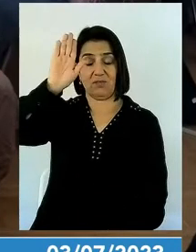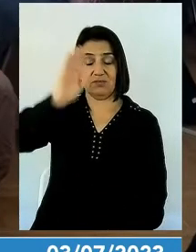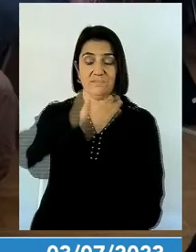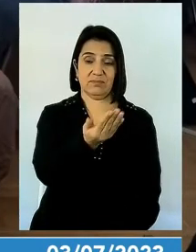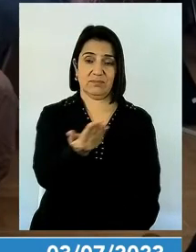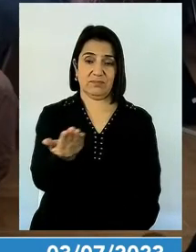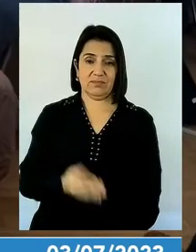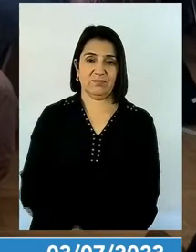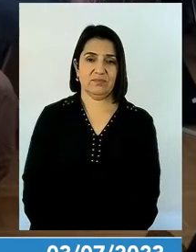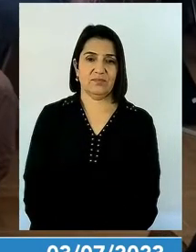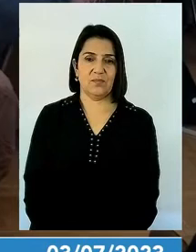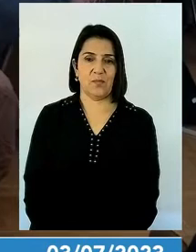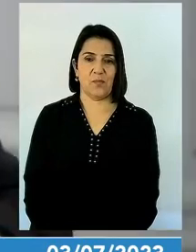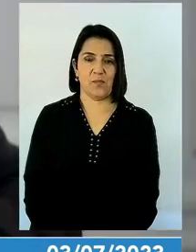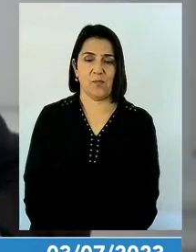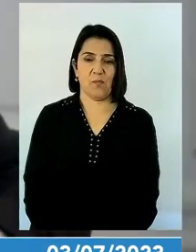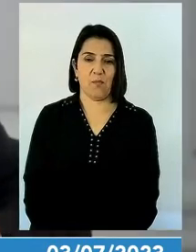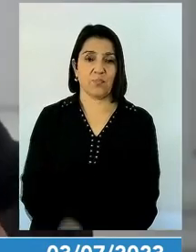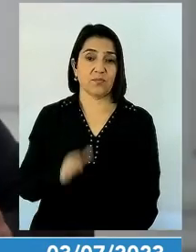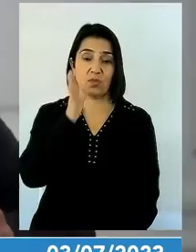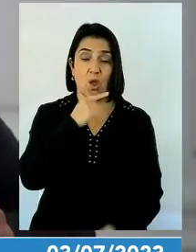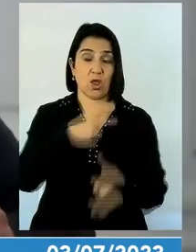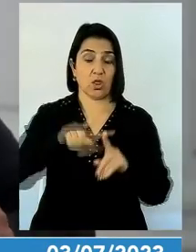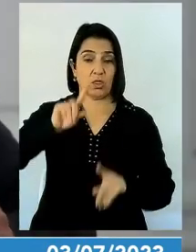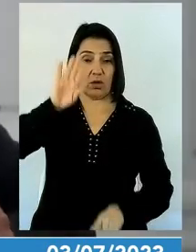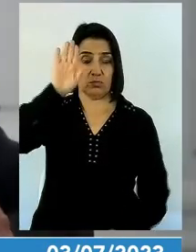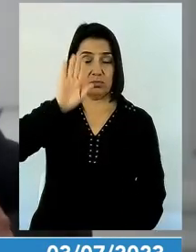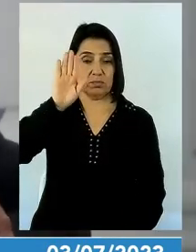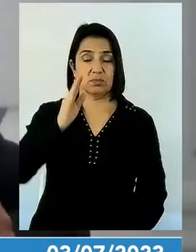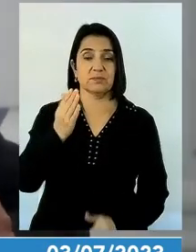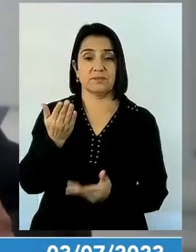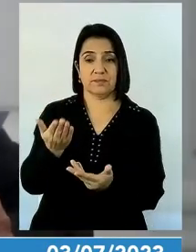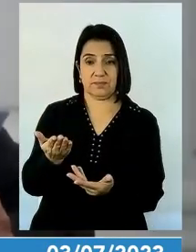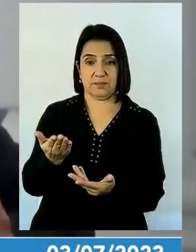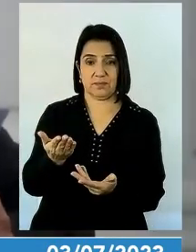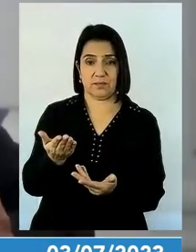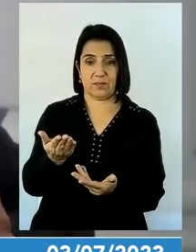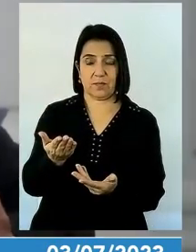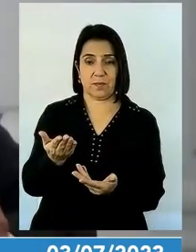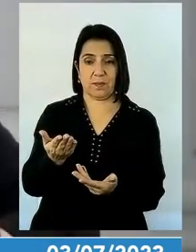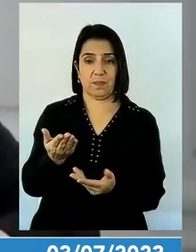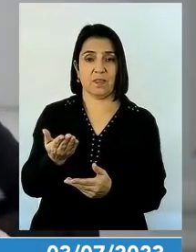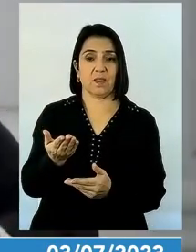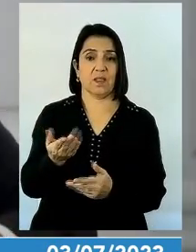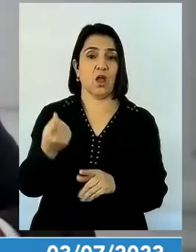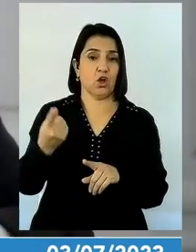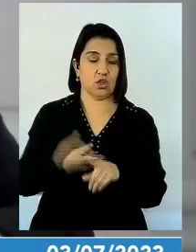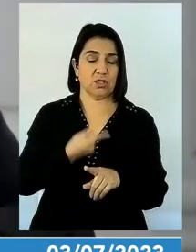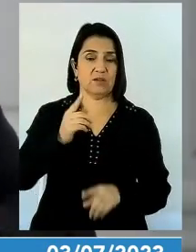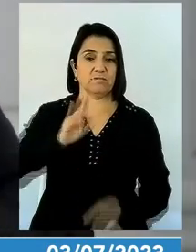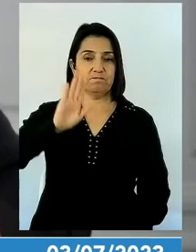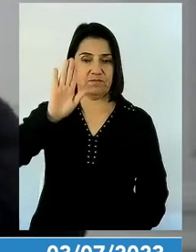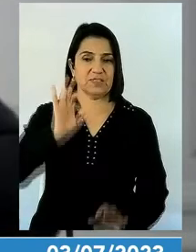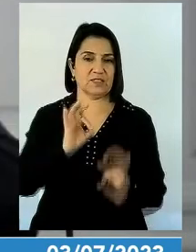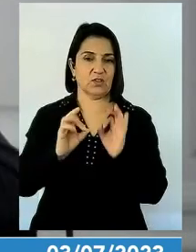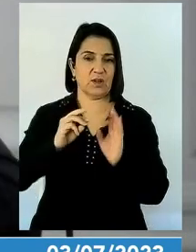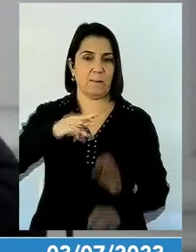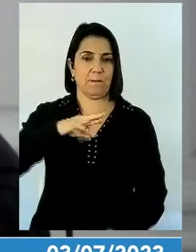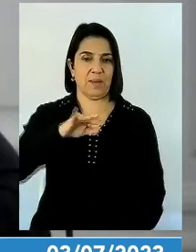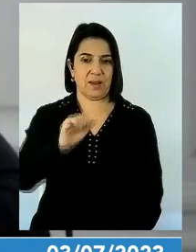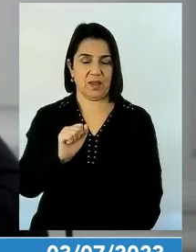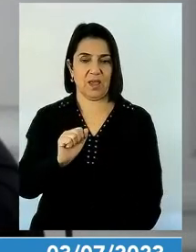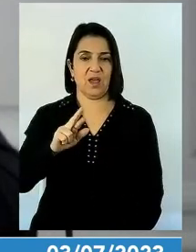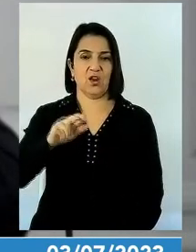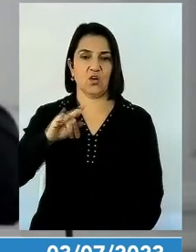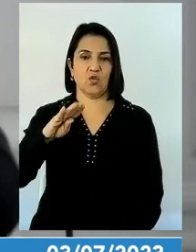Bueno, si nadie más quiere hacer uso de la palabra, le vamos a ofrecer nuevamente entonces la palabra a la señora María Rubio para que conteste